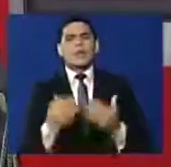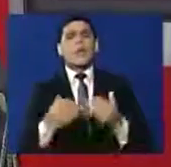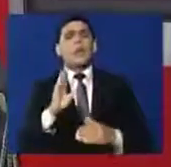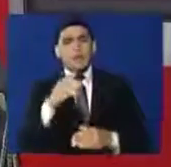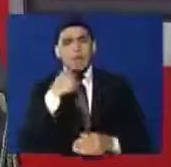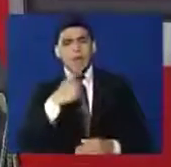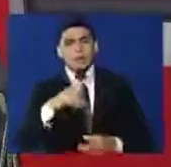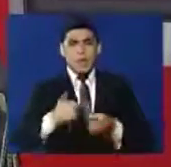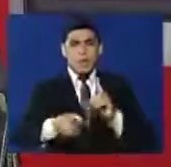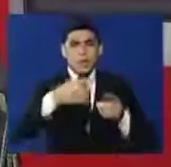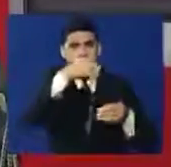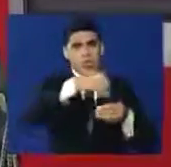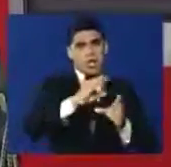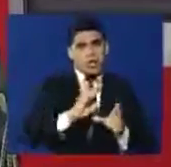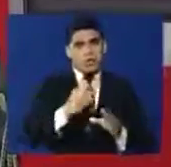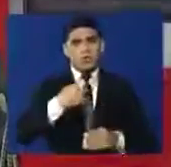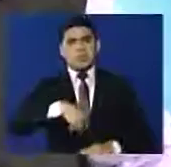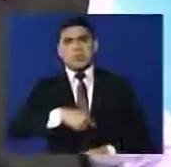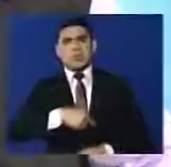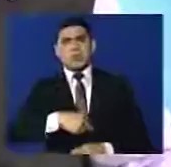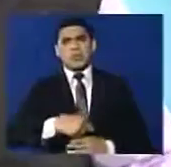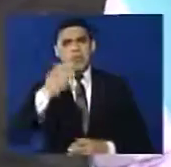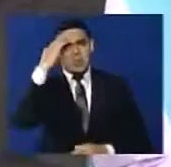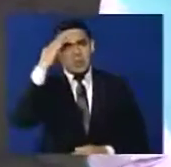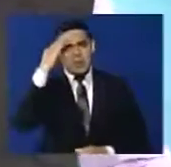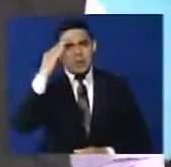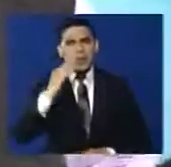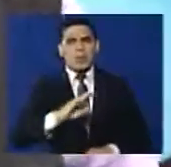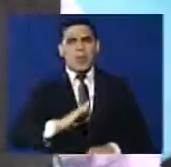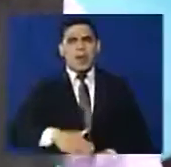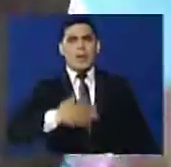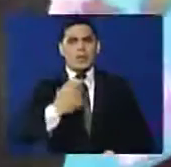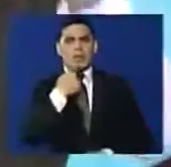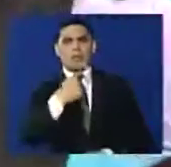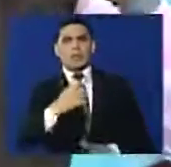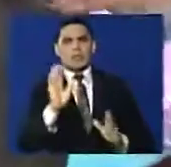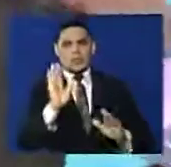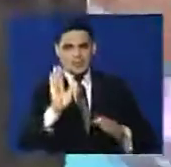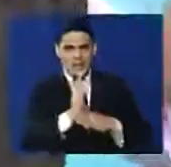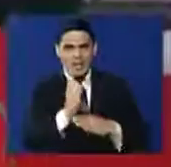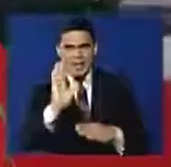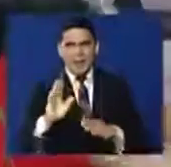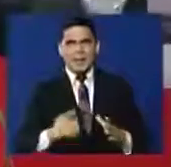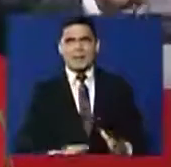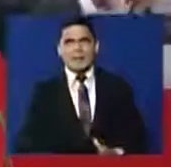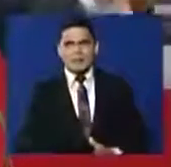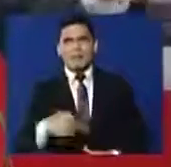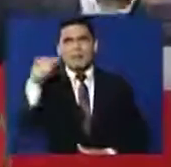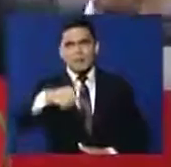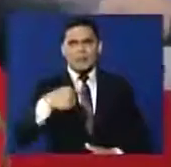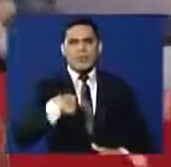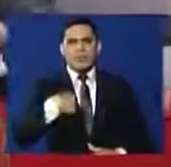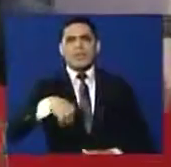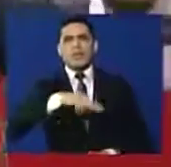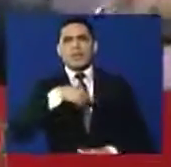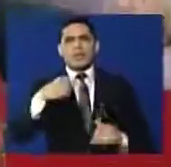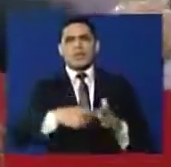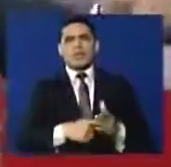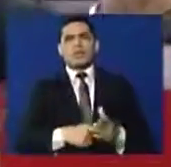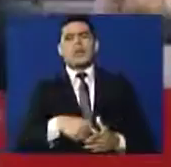Dentro de ellos también hay posturas dentro de ellos, críticas. Lo tenemos que saber nosotros, para que ellos generen... No, espérate un momento, los sindicalistas han estado